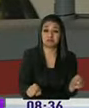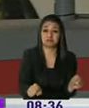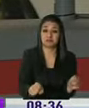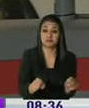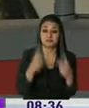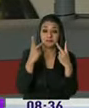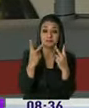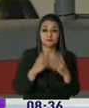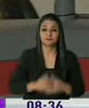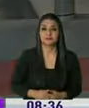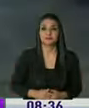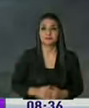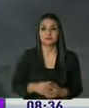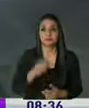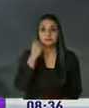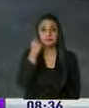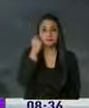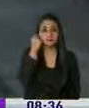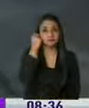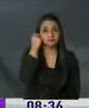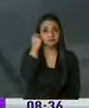pasado.